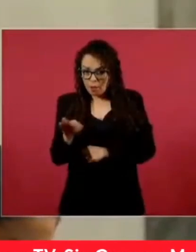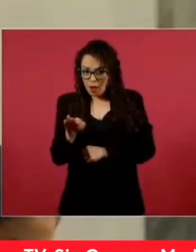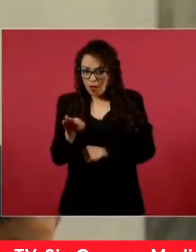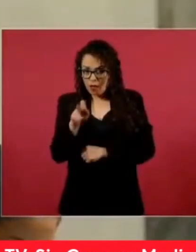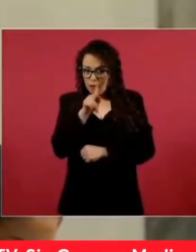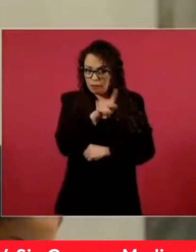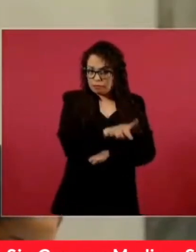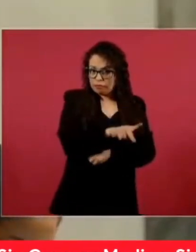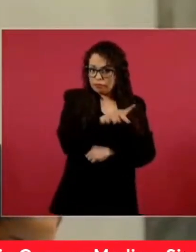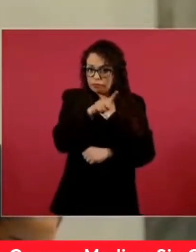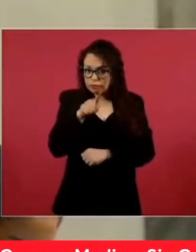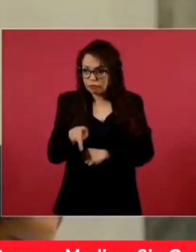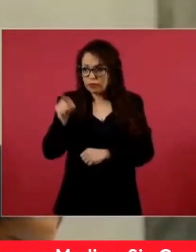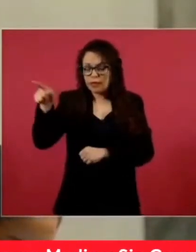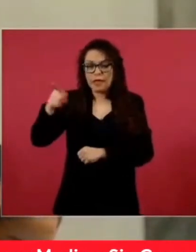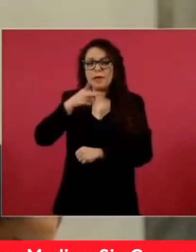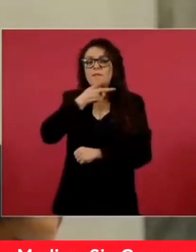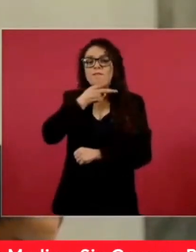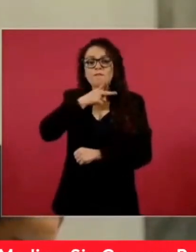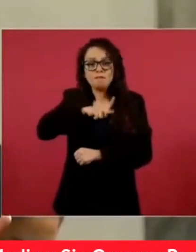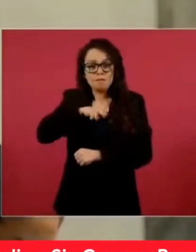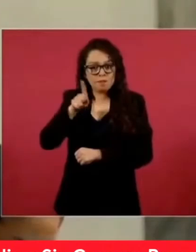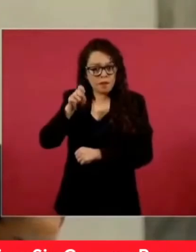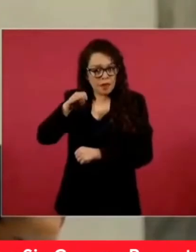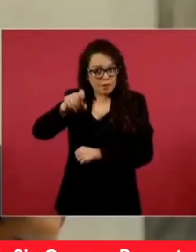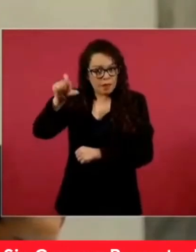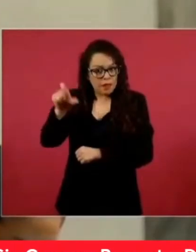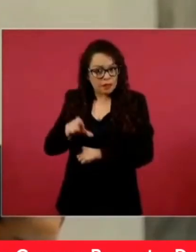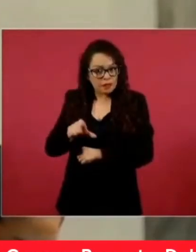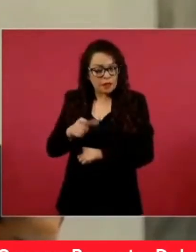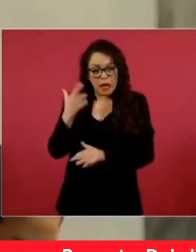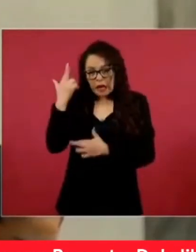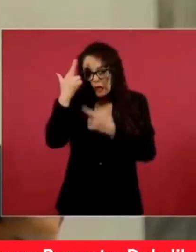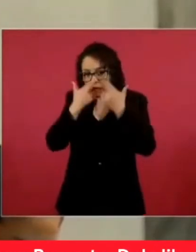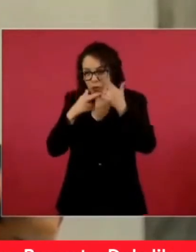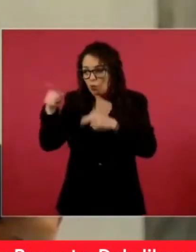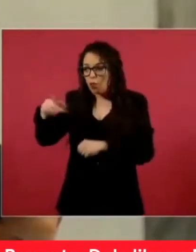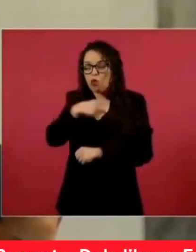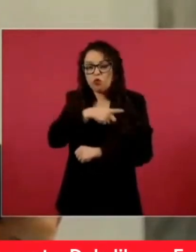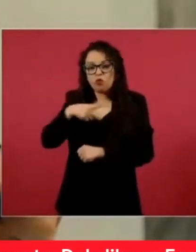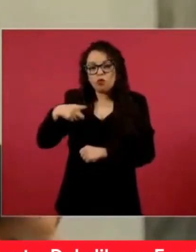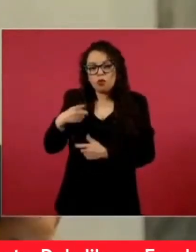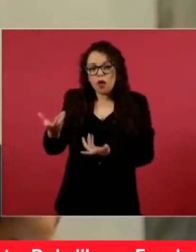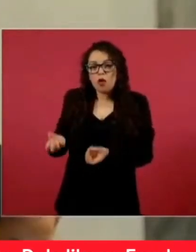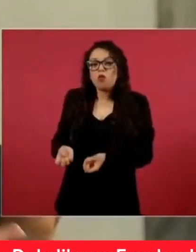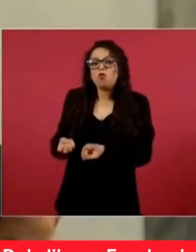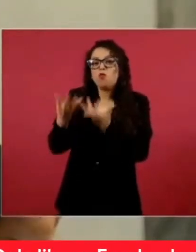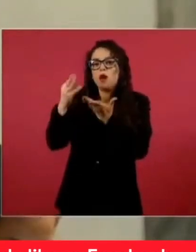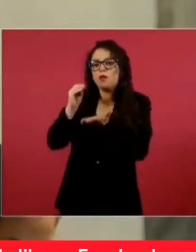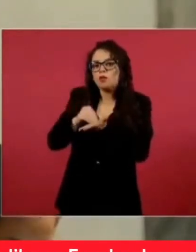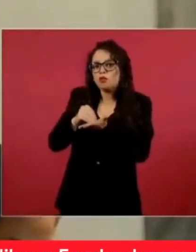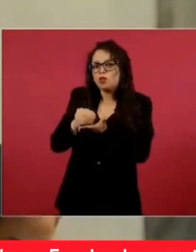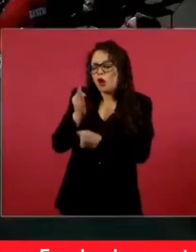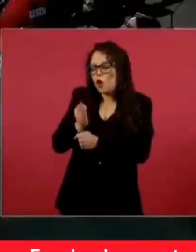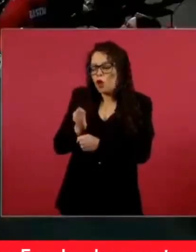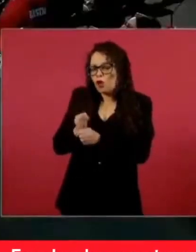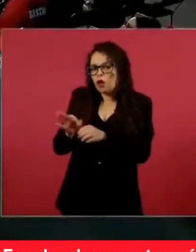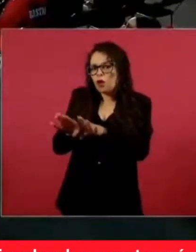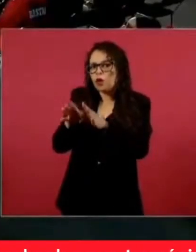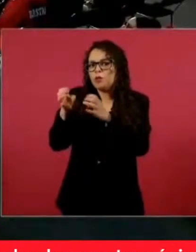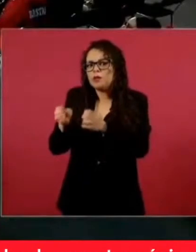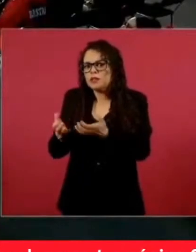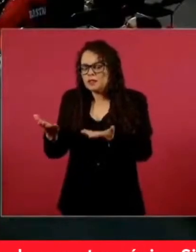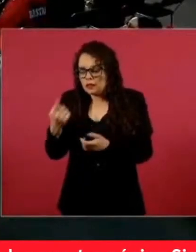está el tema de la deuda y a qué adjudica usted, presidente, toda esta crítica que se ha venido dando a dicho